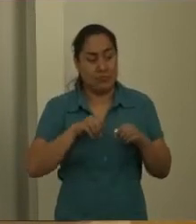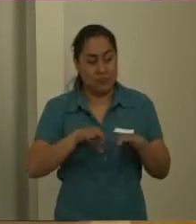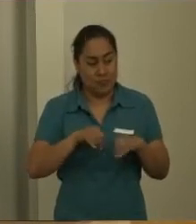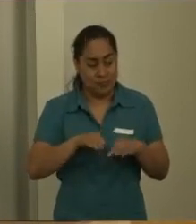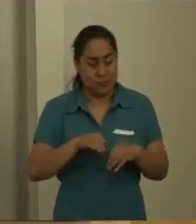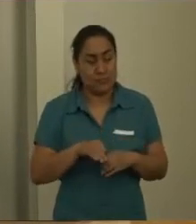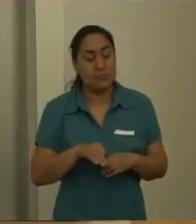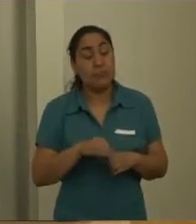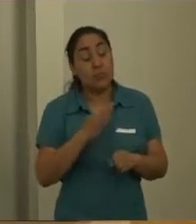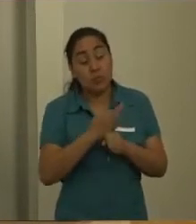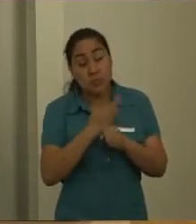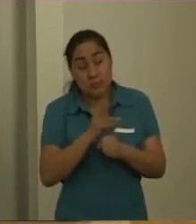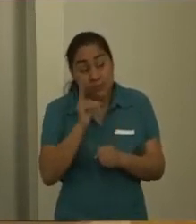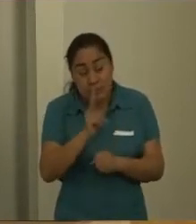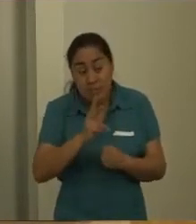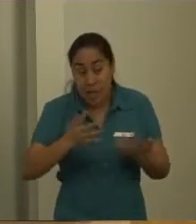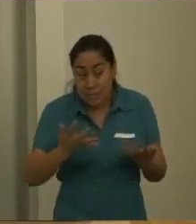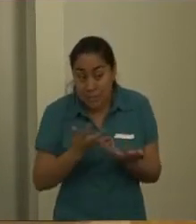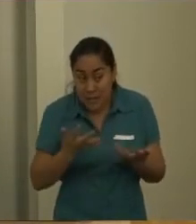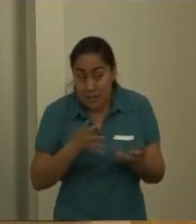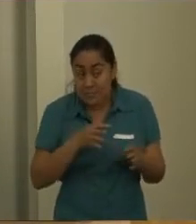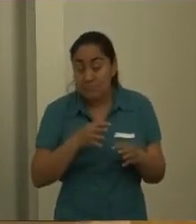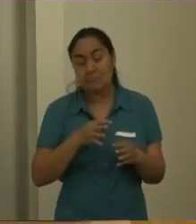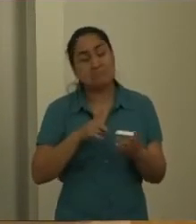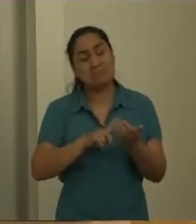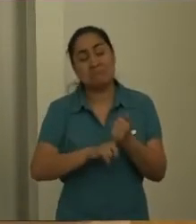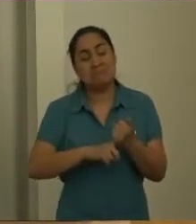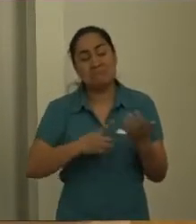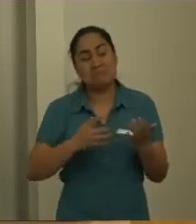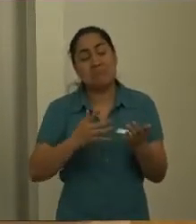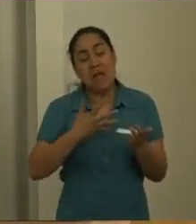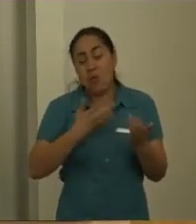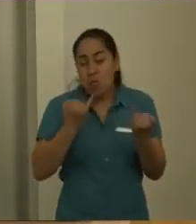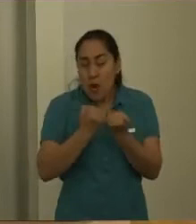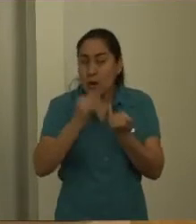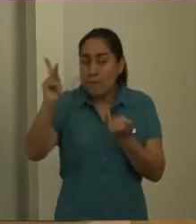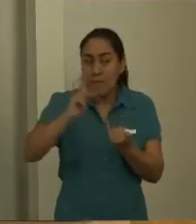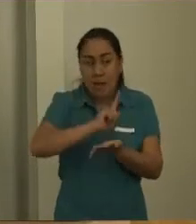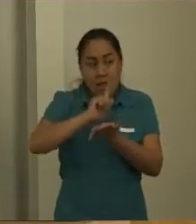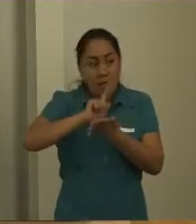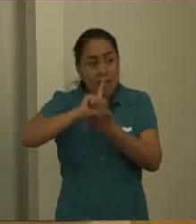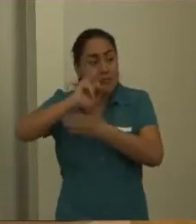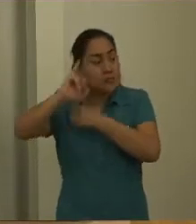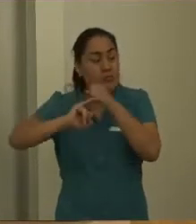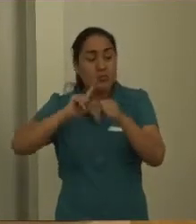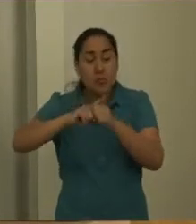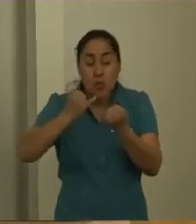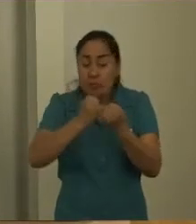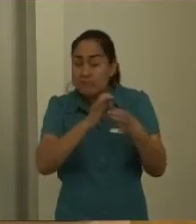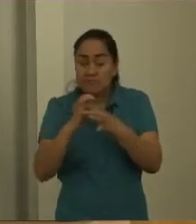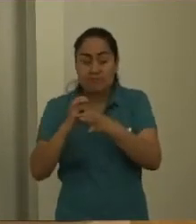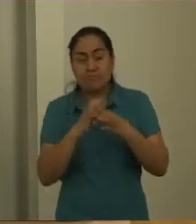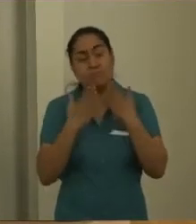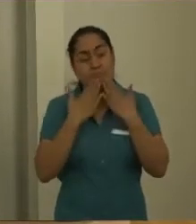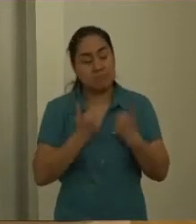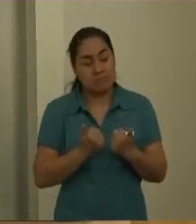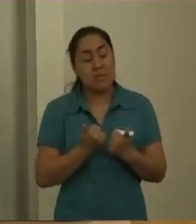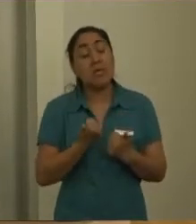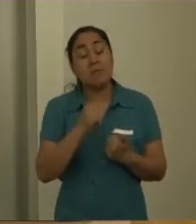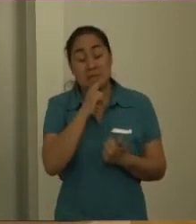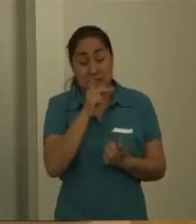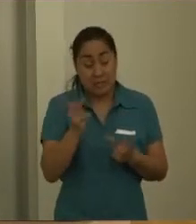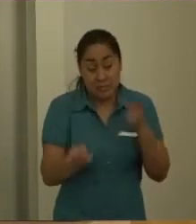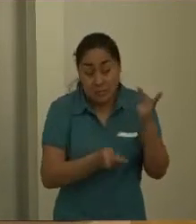ejercicio no se ha dado en apego a los estándares internacionales en muchos casos de hecho la consulta